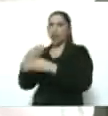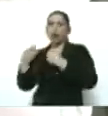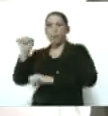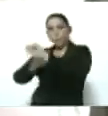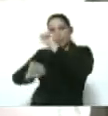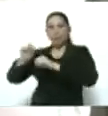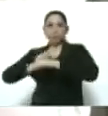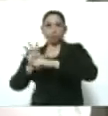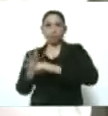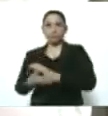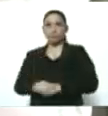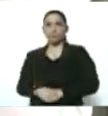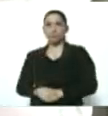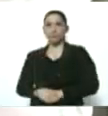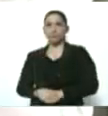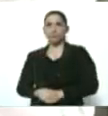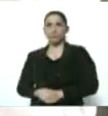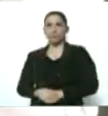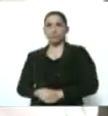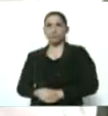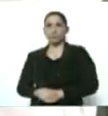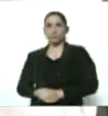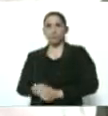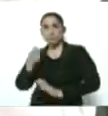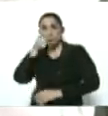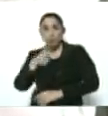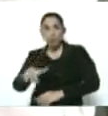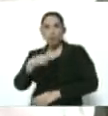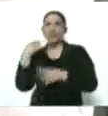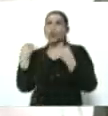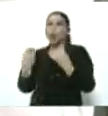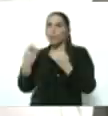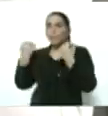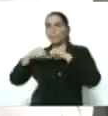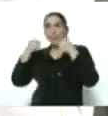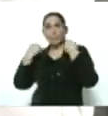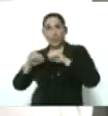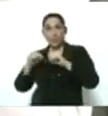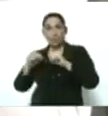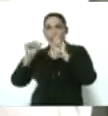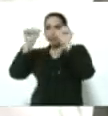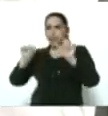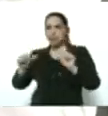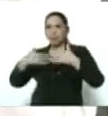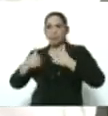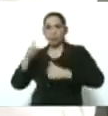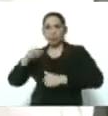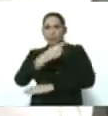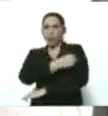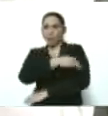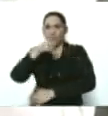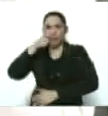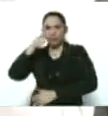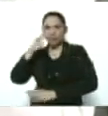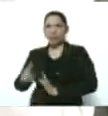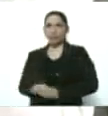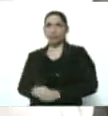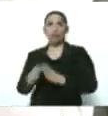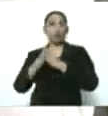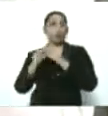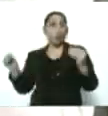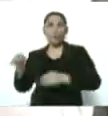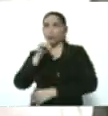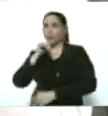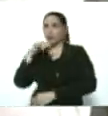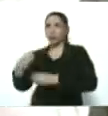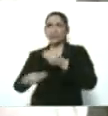prevenir la infección en el pueblo, cómo preparar los sistemas de salud, los hospitales centinelas, toda la información